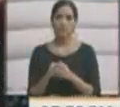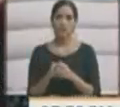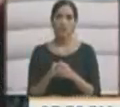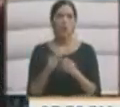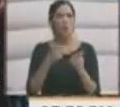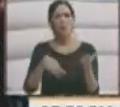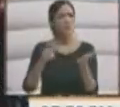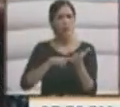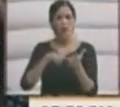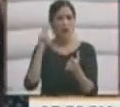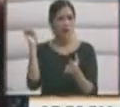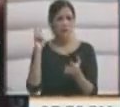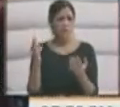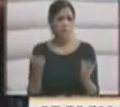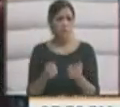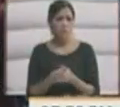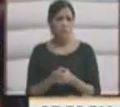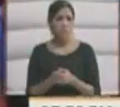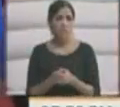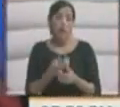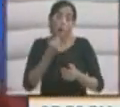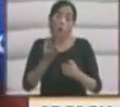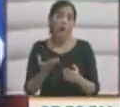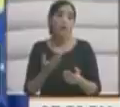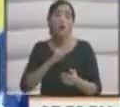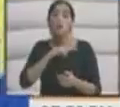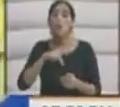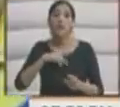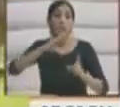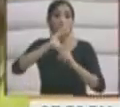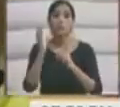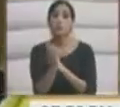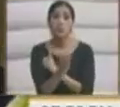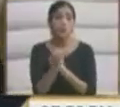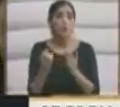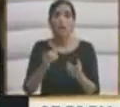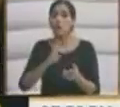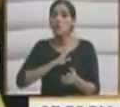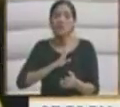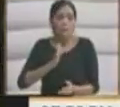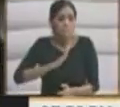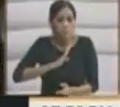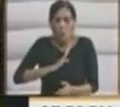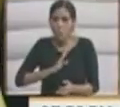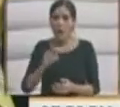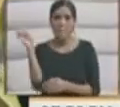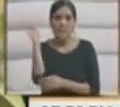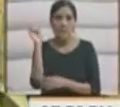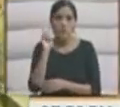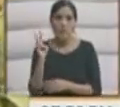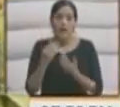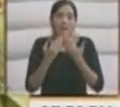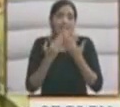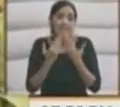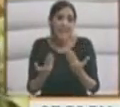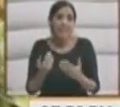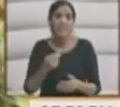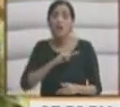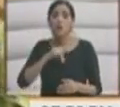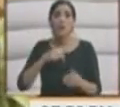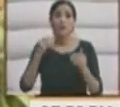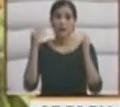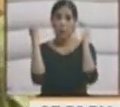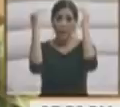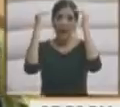patria? Bueno, porque es nuestra cultura, nuestras raíces, nuestra patria es Venezuela. Y gracias a nuestro comandante